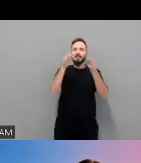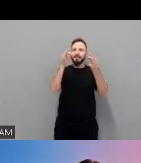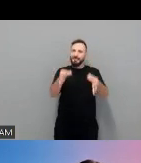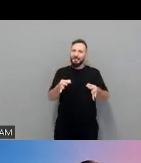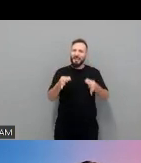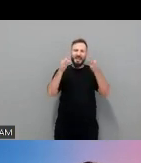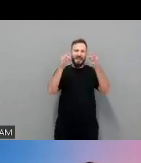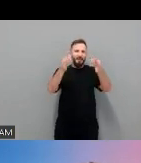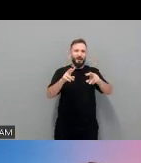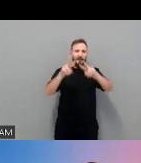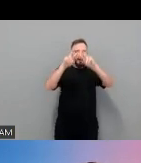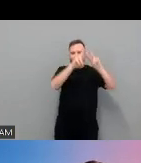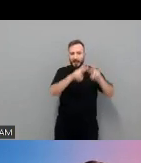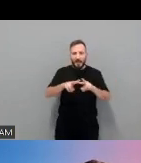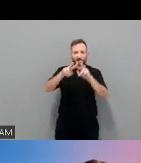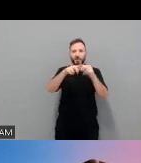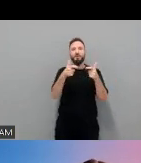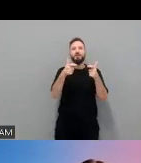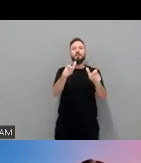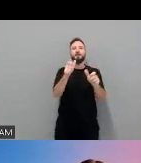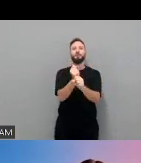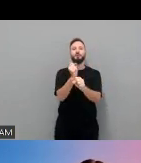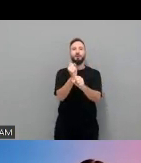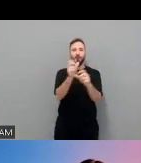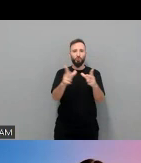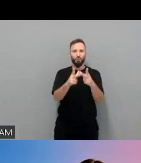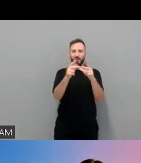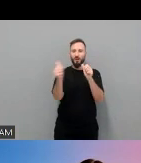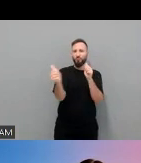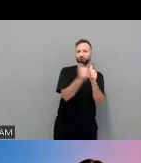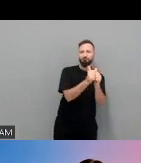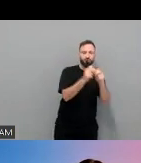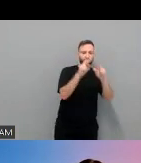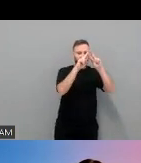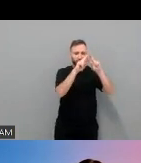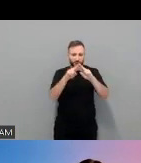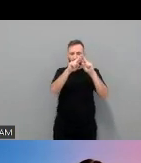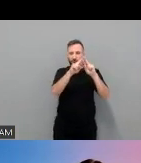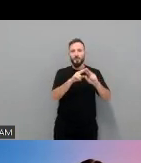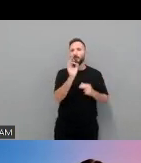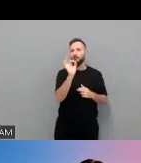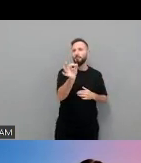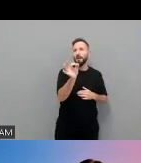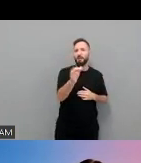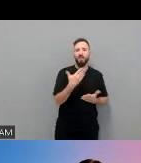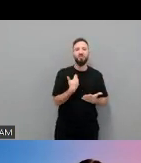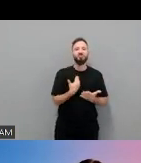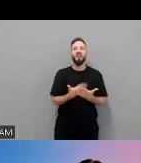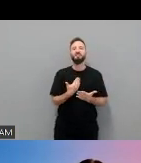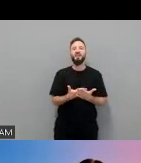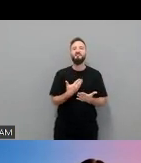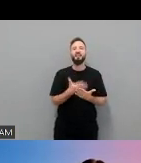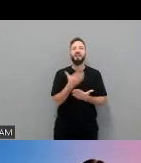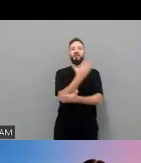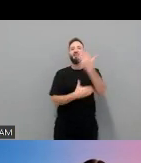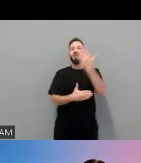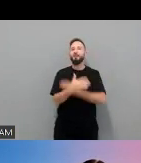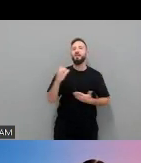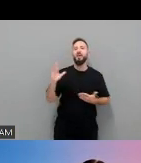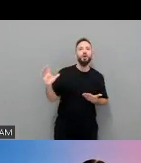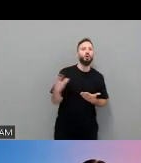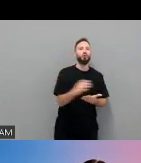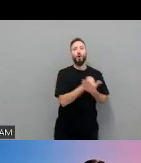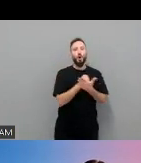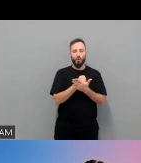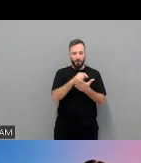con vuestro Departamento de Trabajo Social que efectivamente vuestros certificados tengan todo lo